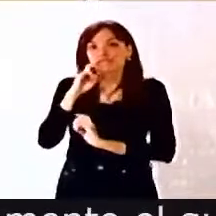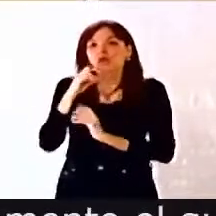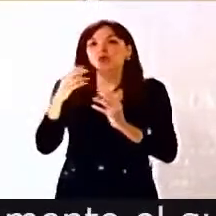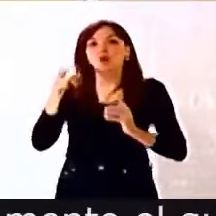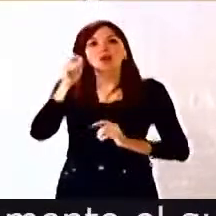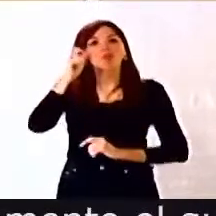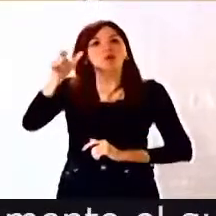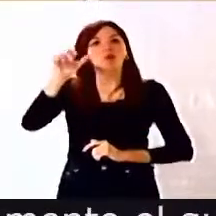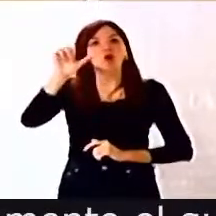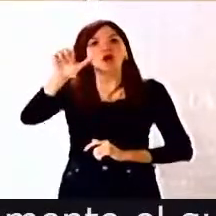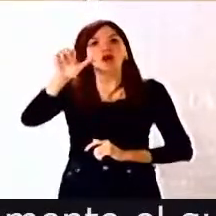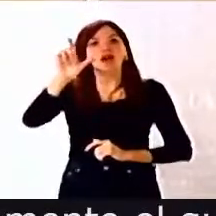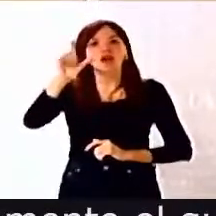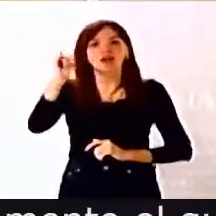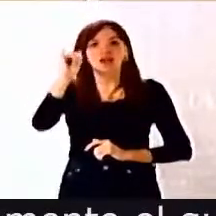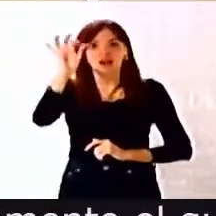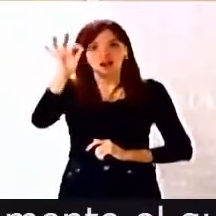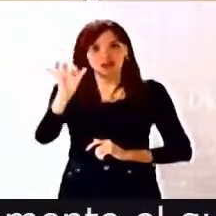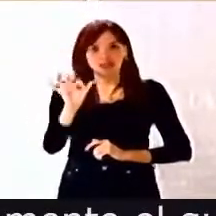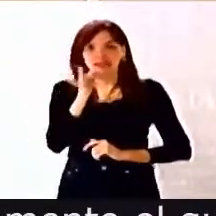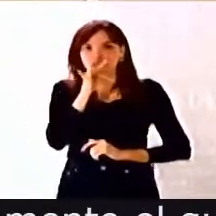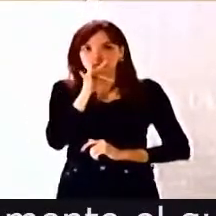Eljas,